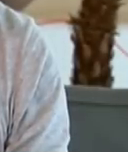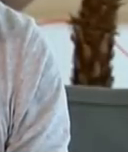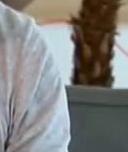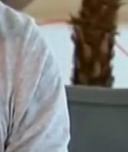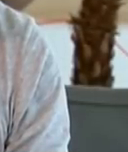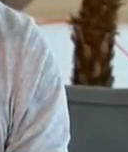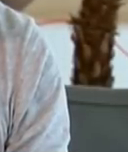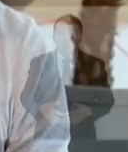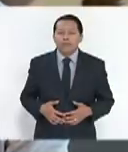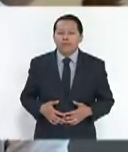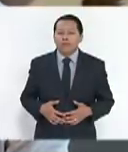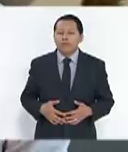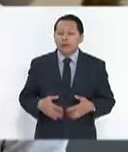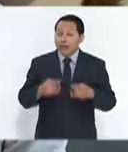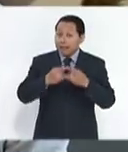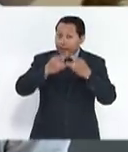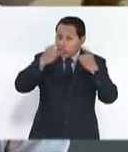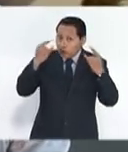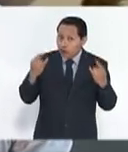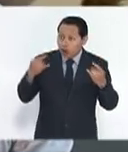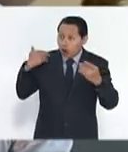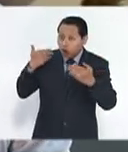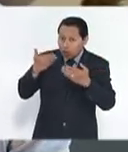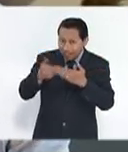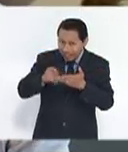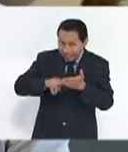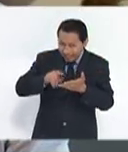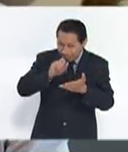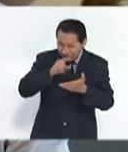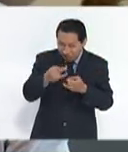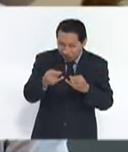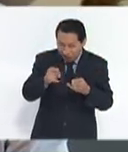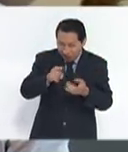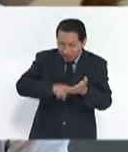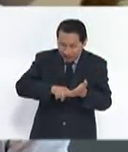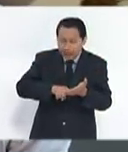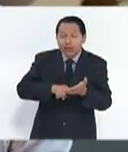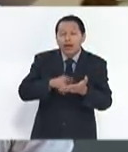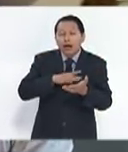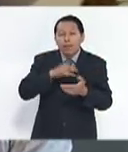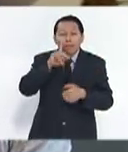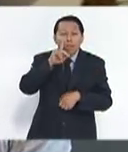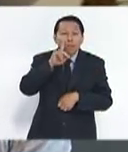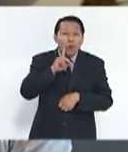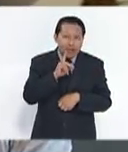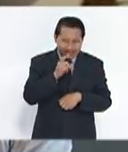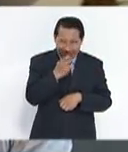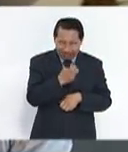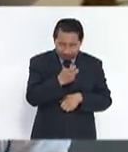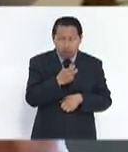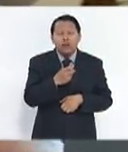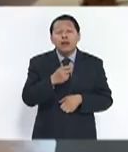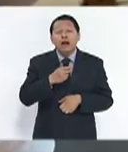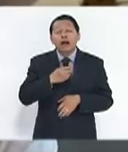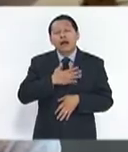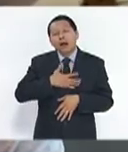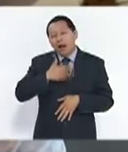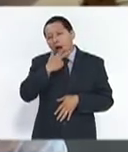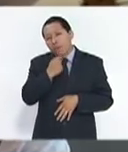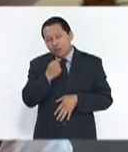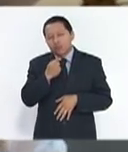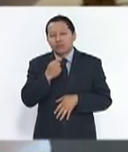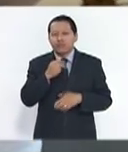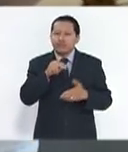En la historia hay una mujer que fue asesinada por su amante y después se finge